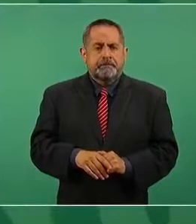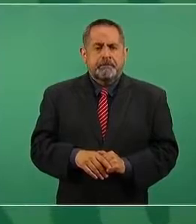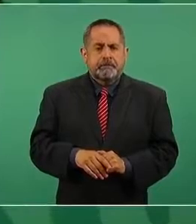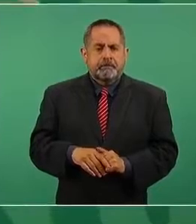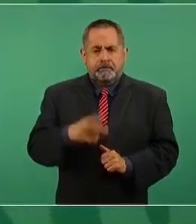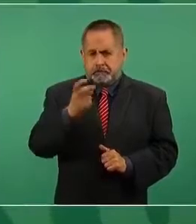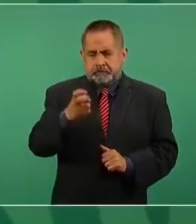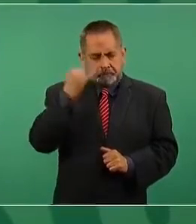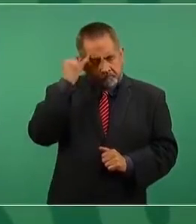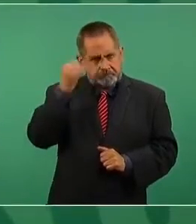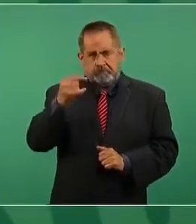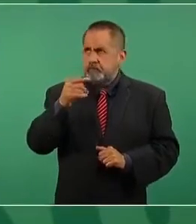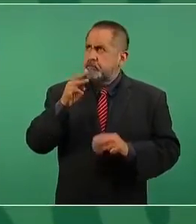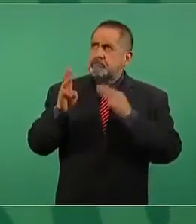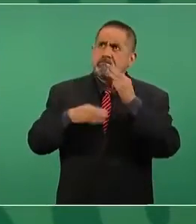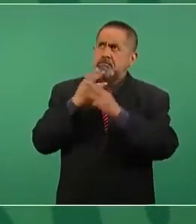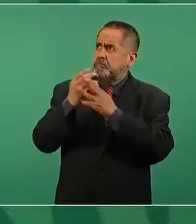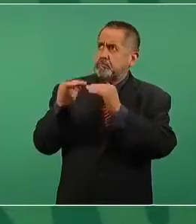Esa es la globalidad.